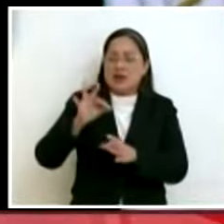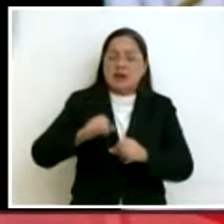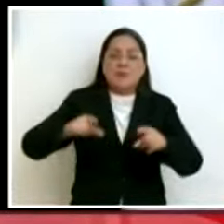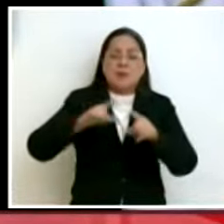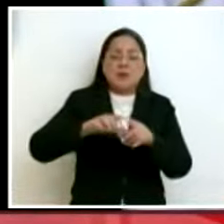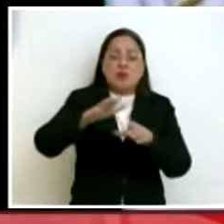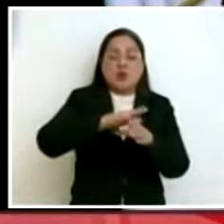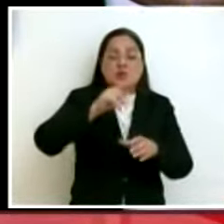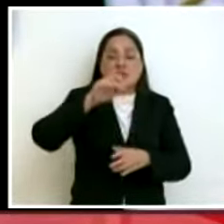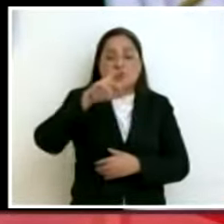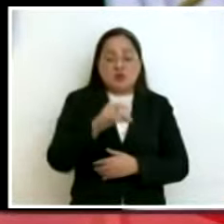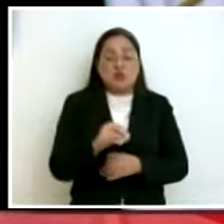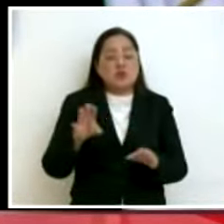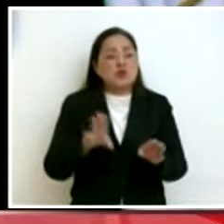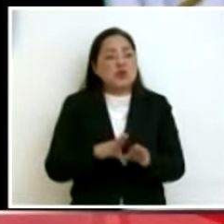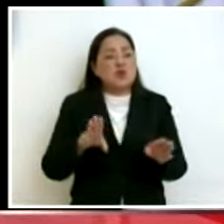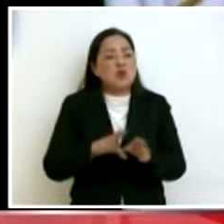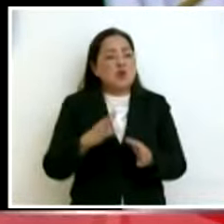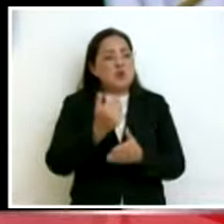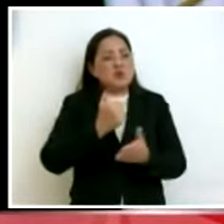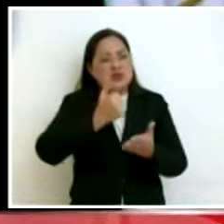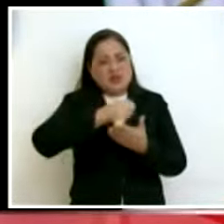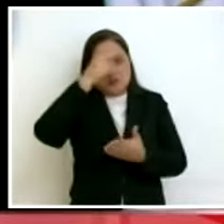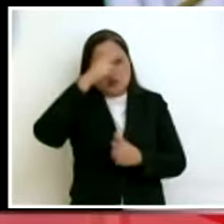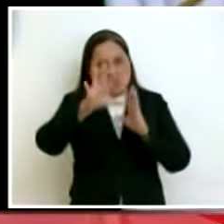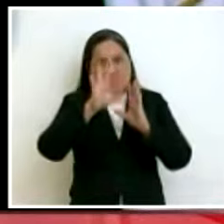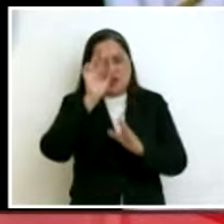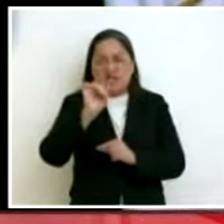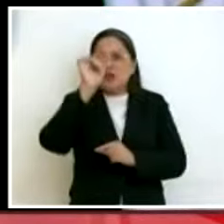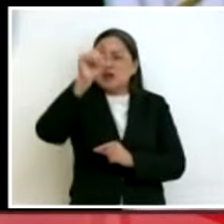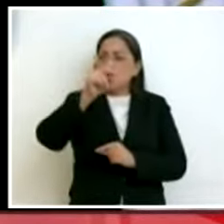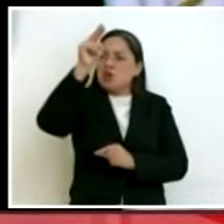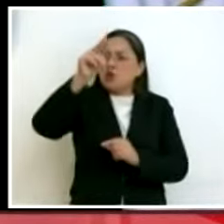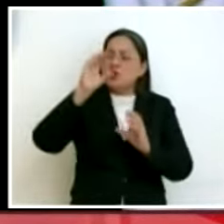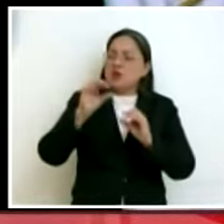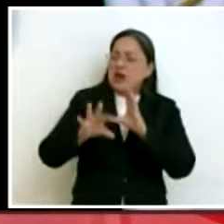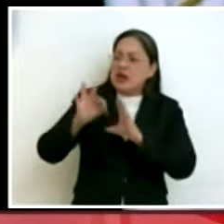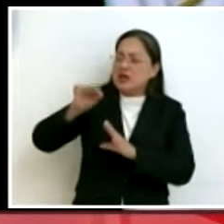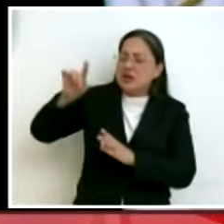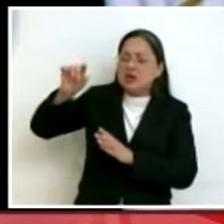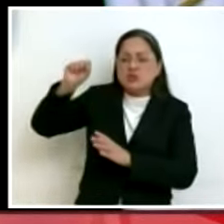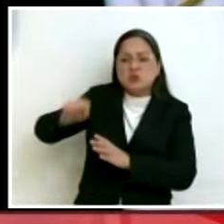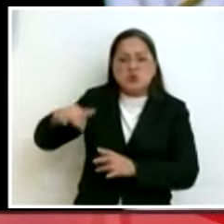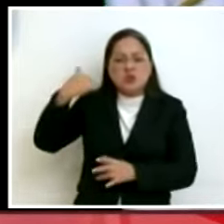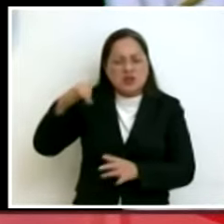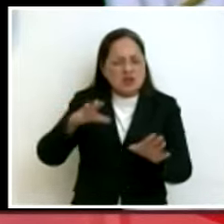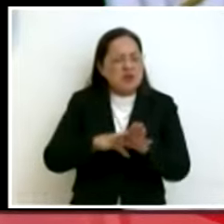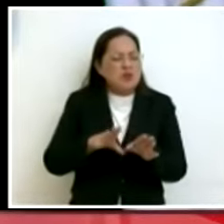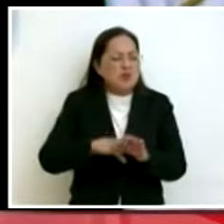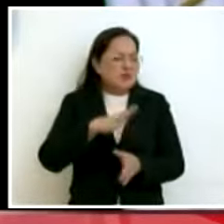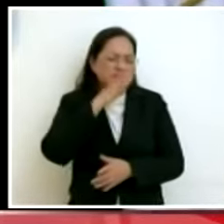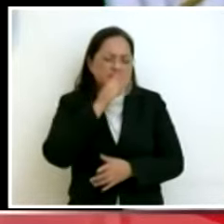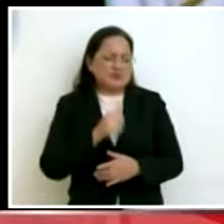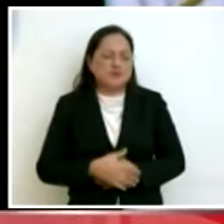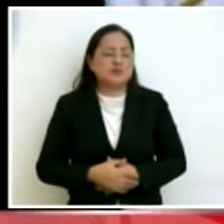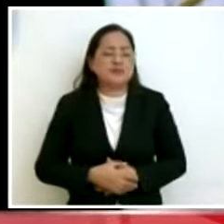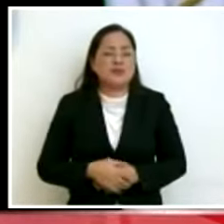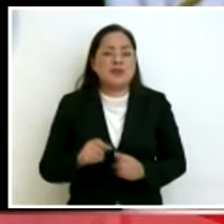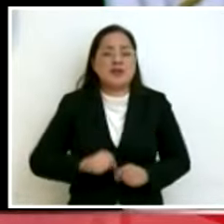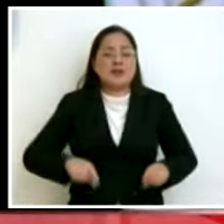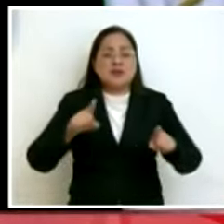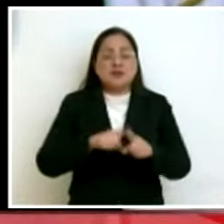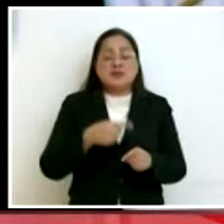judiciales Cómo van a votar los de la Ciudad de México por los magistrados de Yucatán esto es estimados amigos